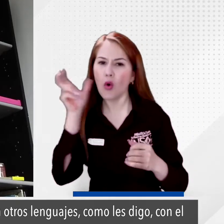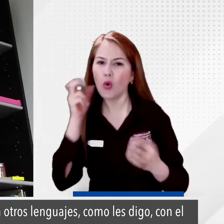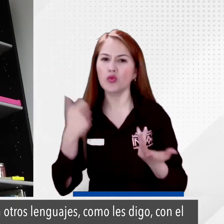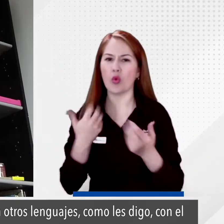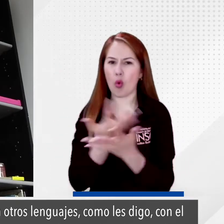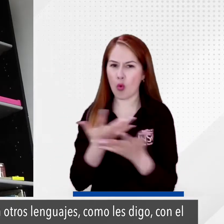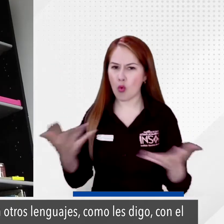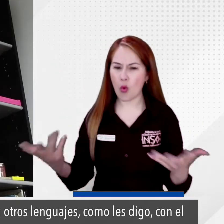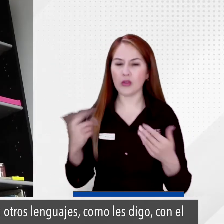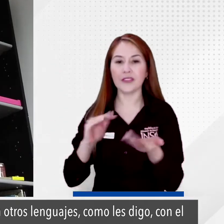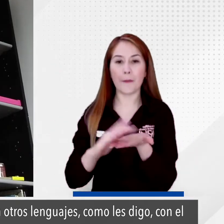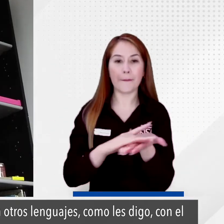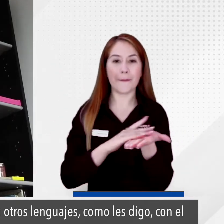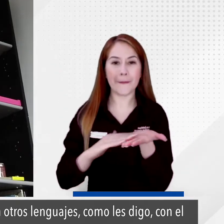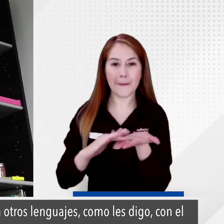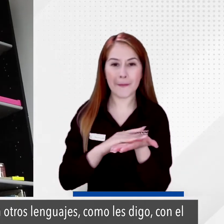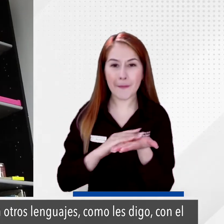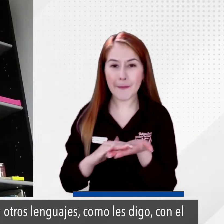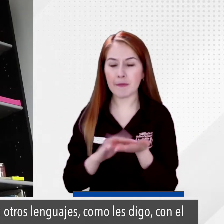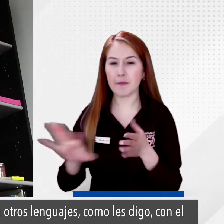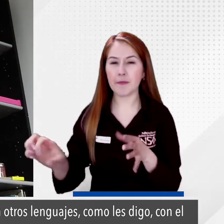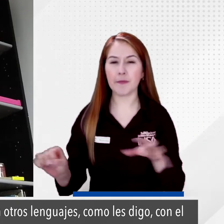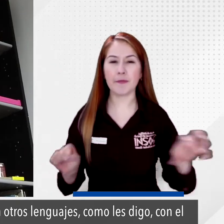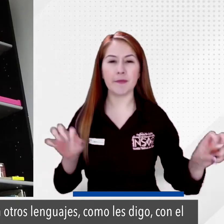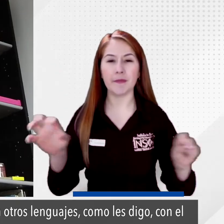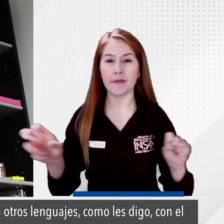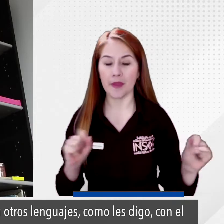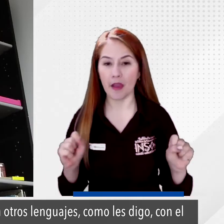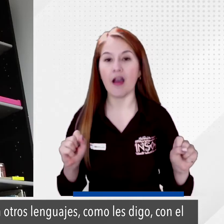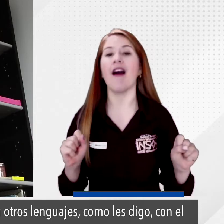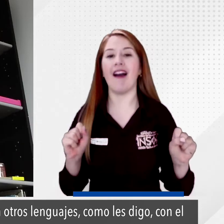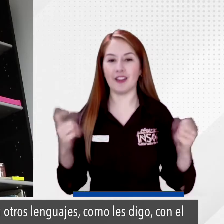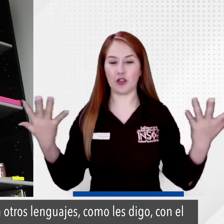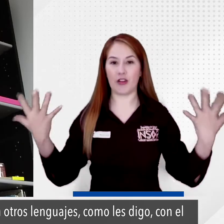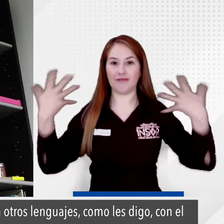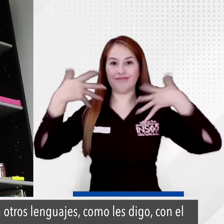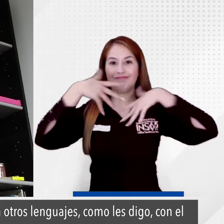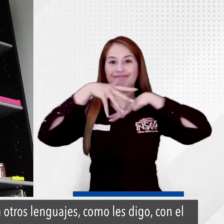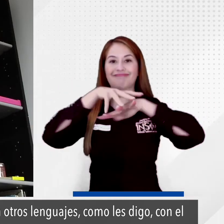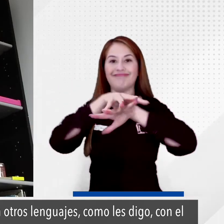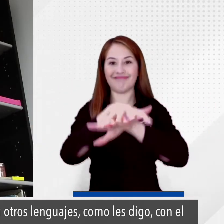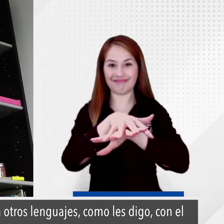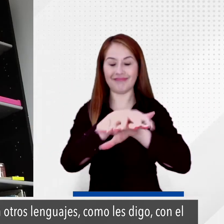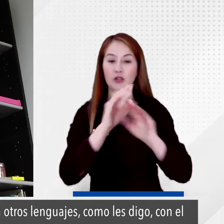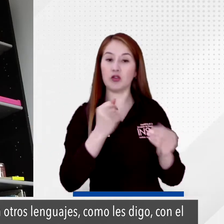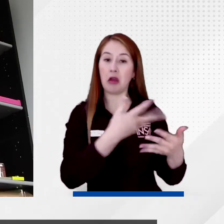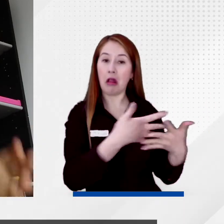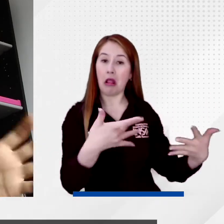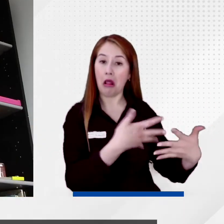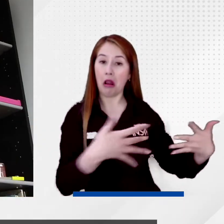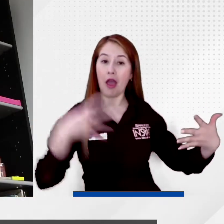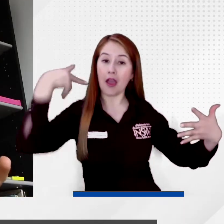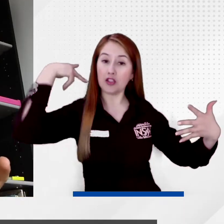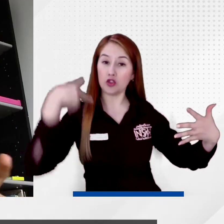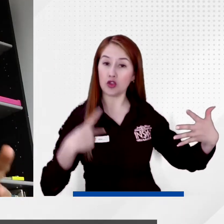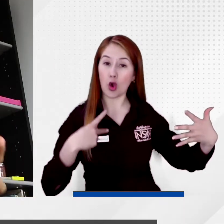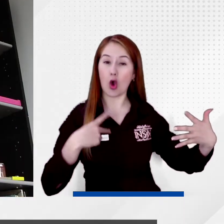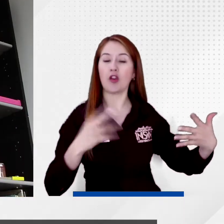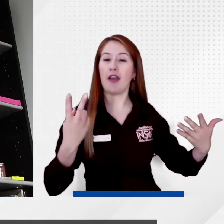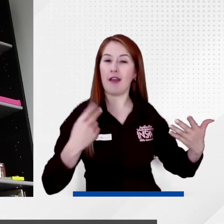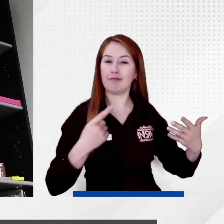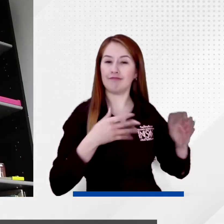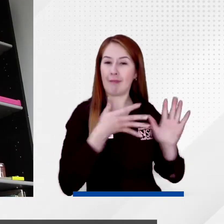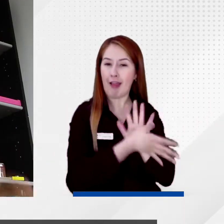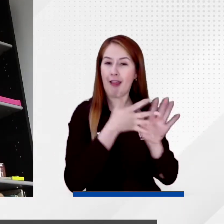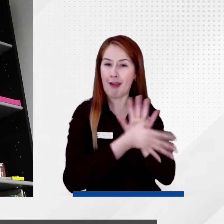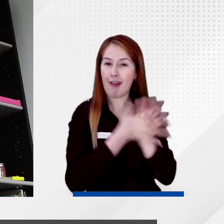sonido, objetos cotidianos, texturas, generando así una zona híbrida más allá de la página, ¿sí? Sacamos